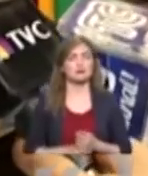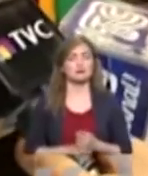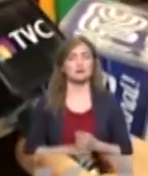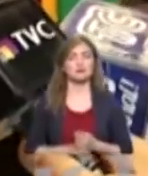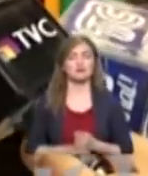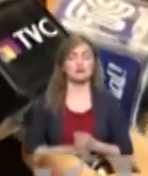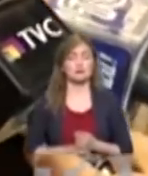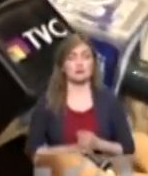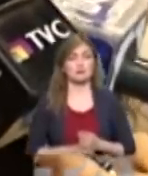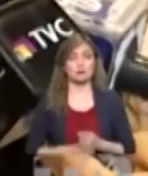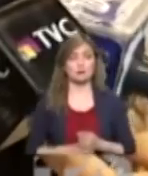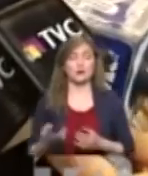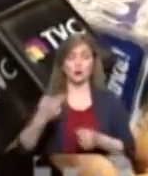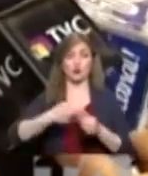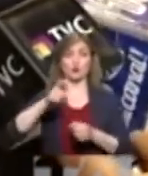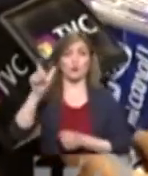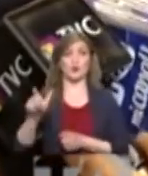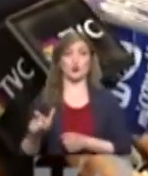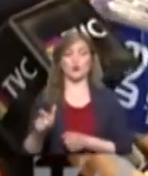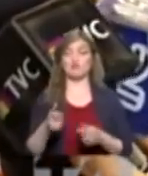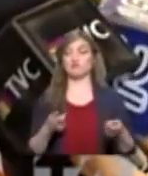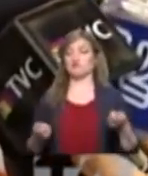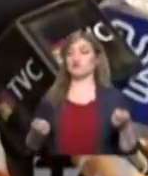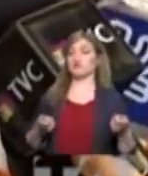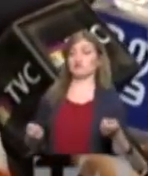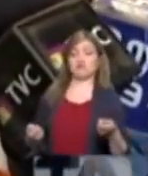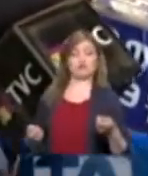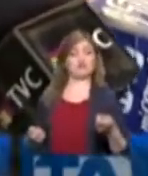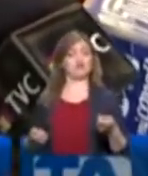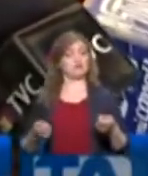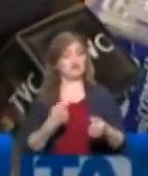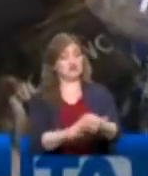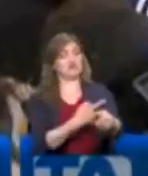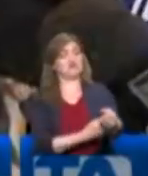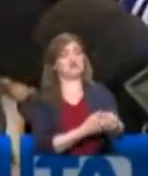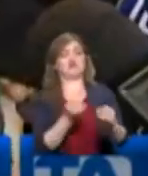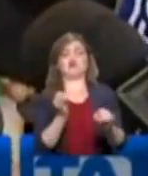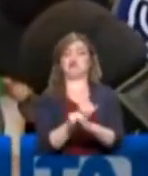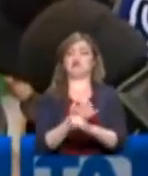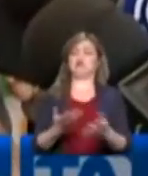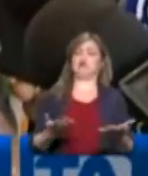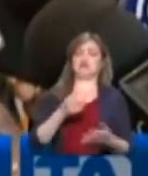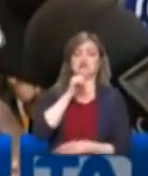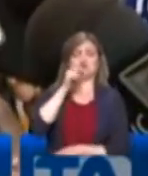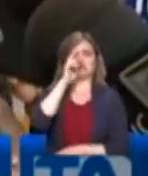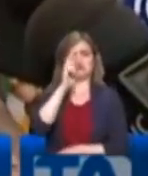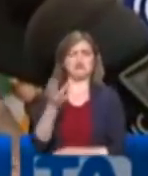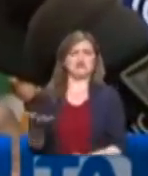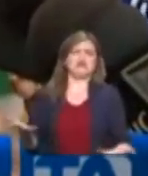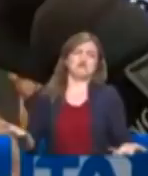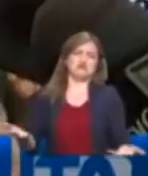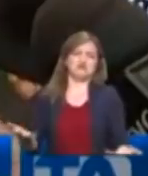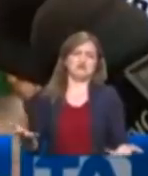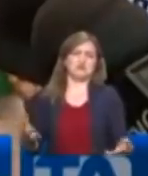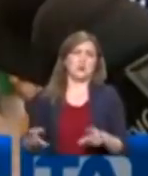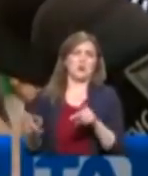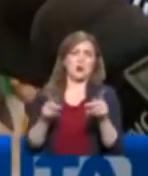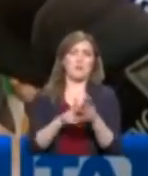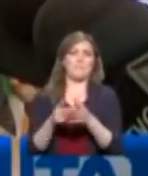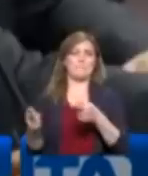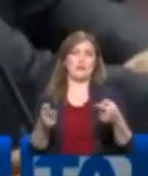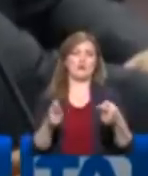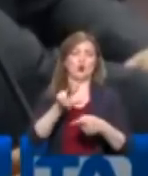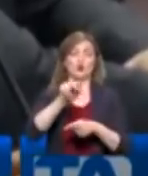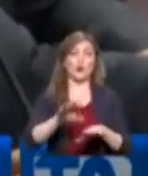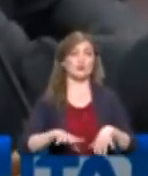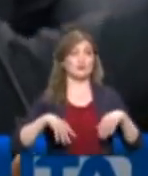con bríos exagerados. Están desafiando la institucionalidad. Me parece a mí de que viene un plan pendenciero que no se les debe